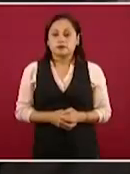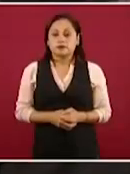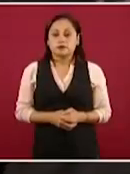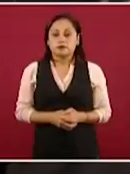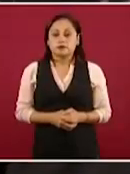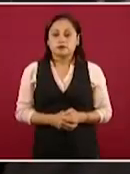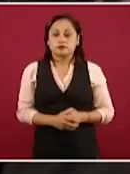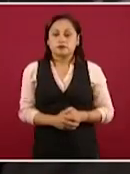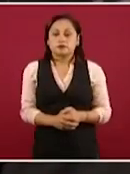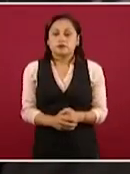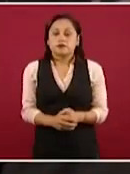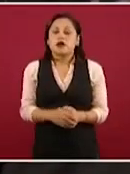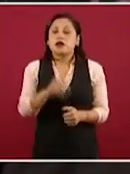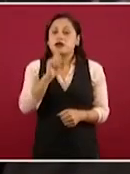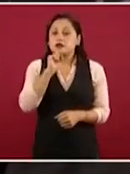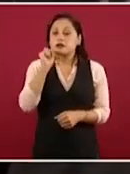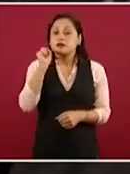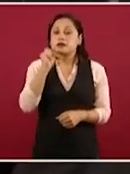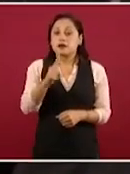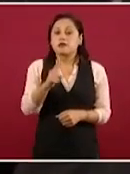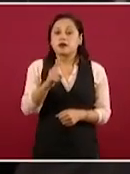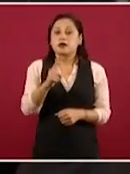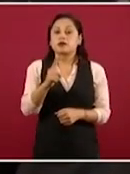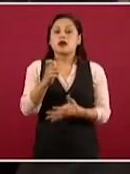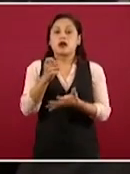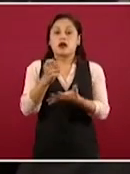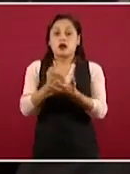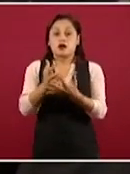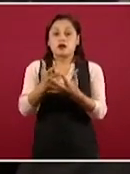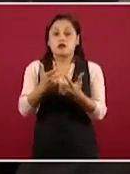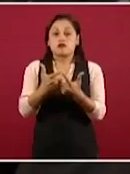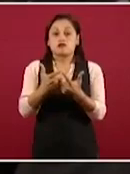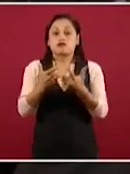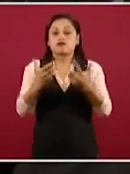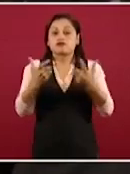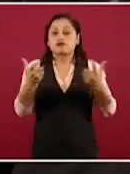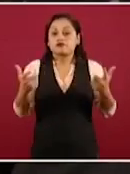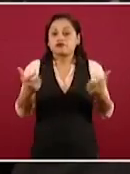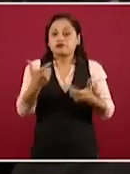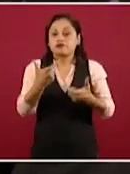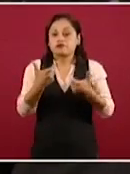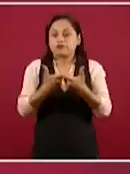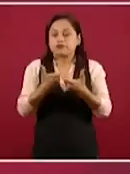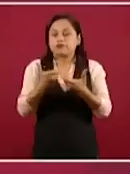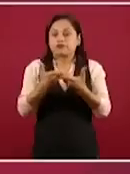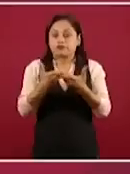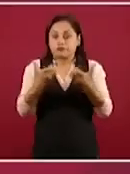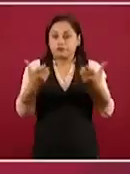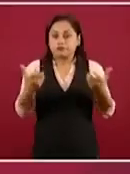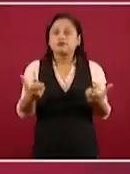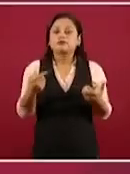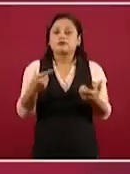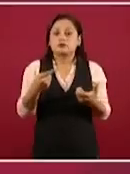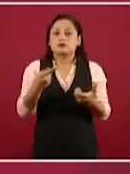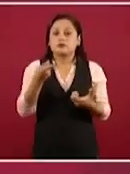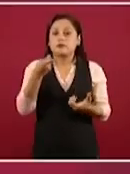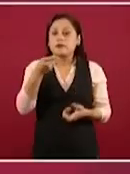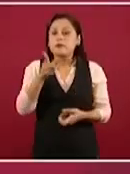y crecimiento económico con justicia. Les